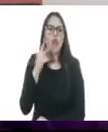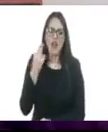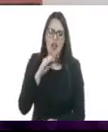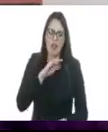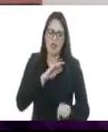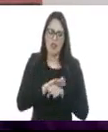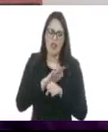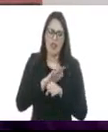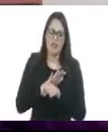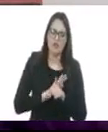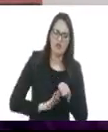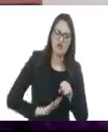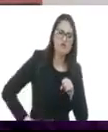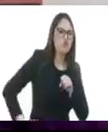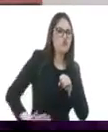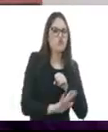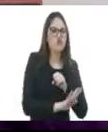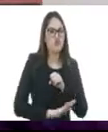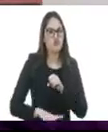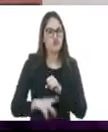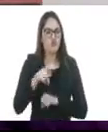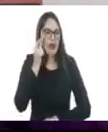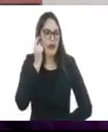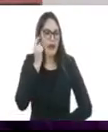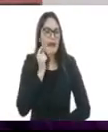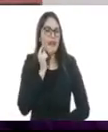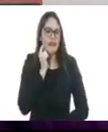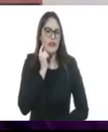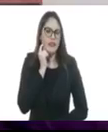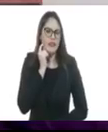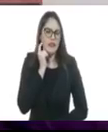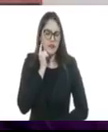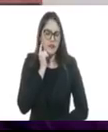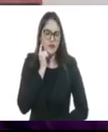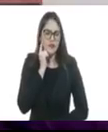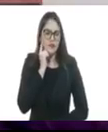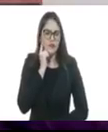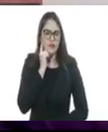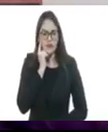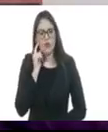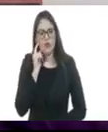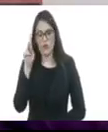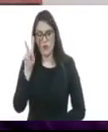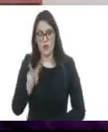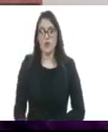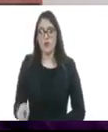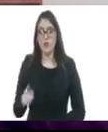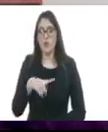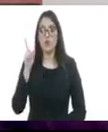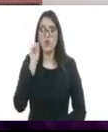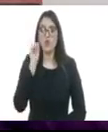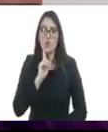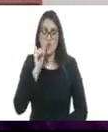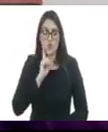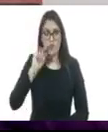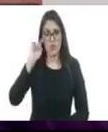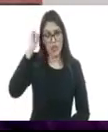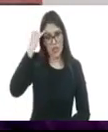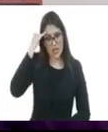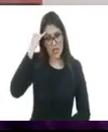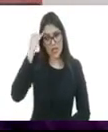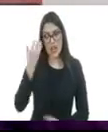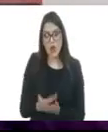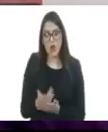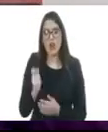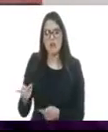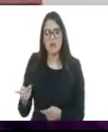en Guerrero, ¿no? De Guerrero. Las condiciones de las mujeres indígenas o de las mujeres en realidad en México, pues es muy